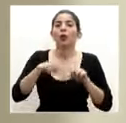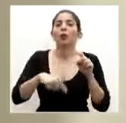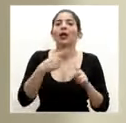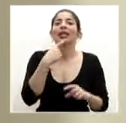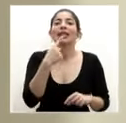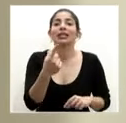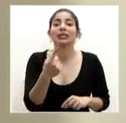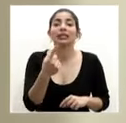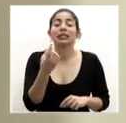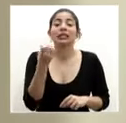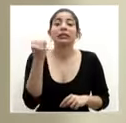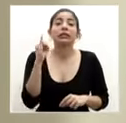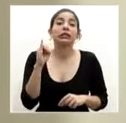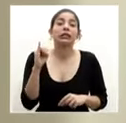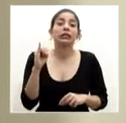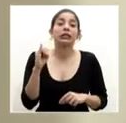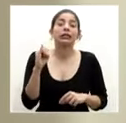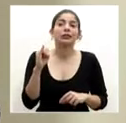que si tenemos